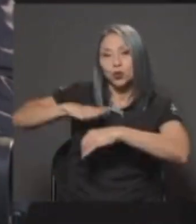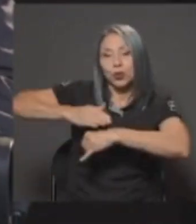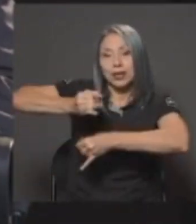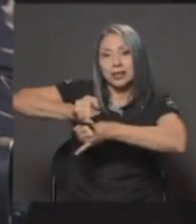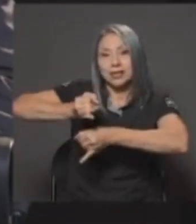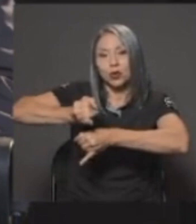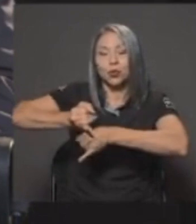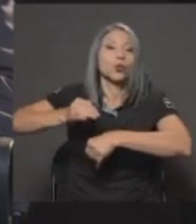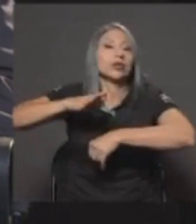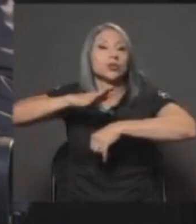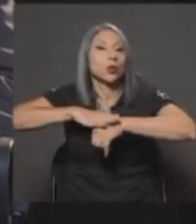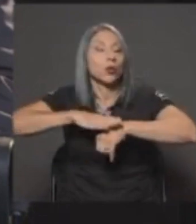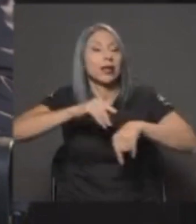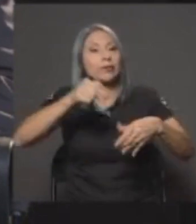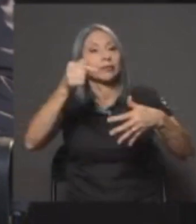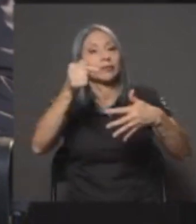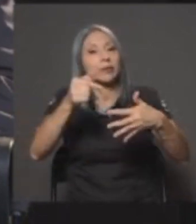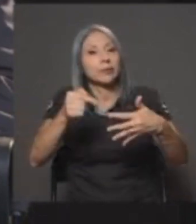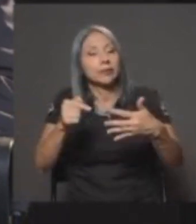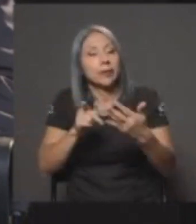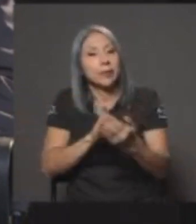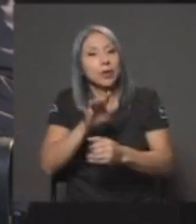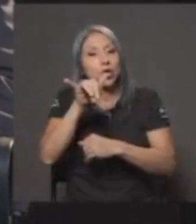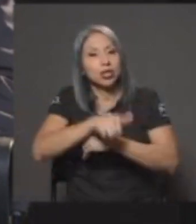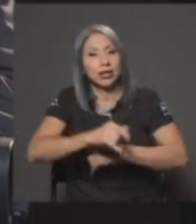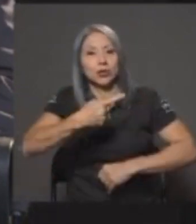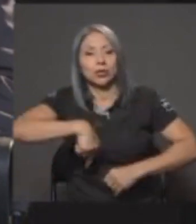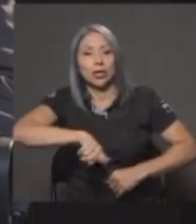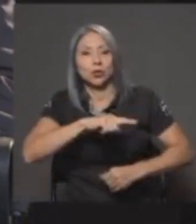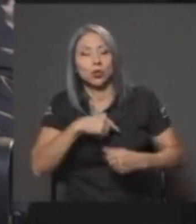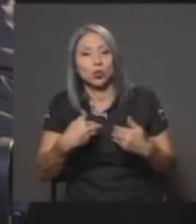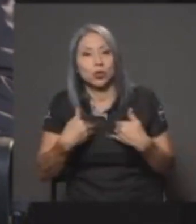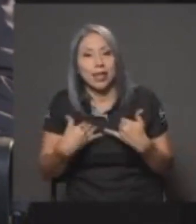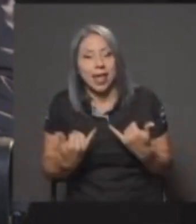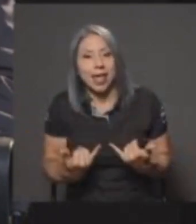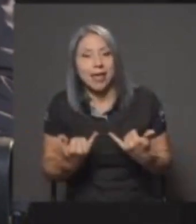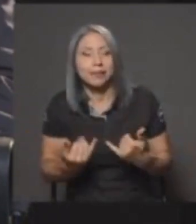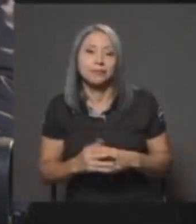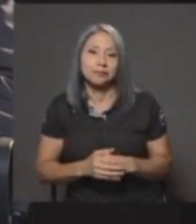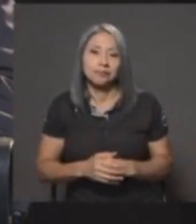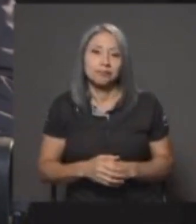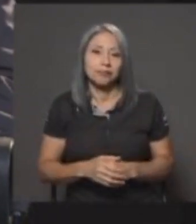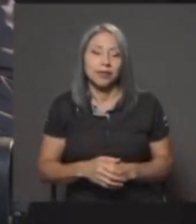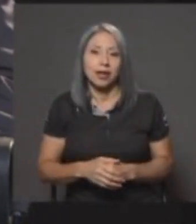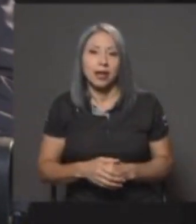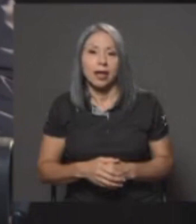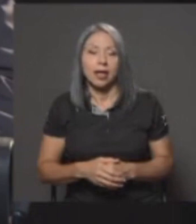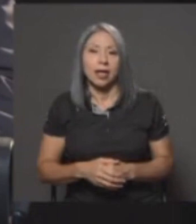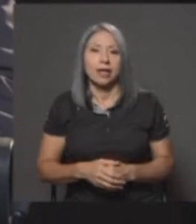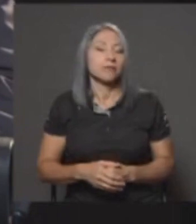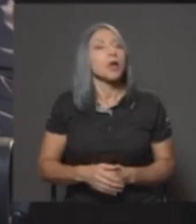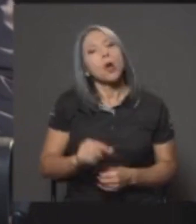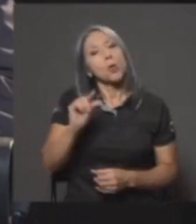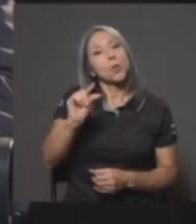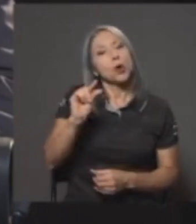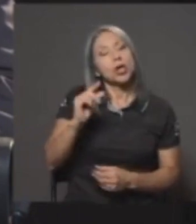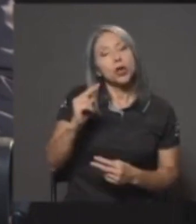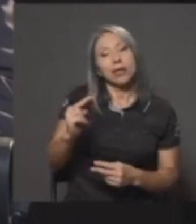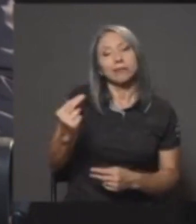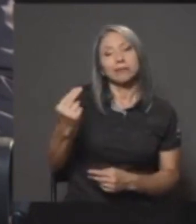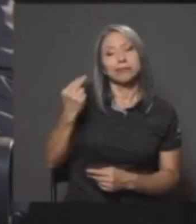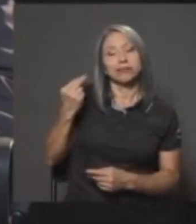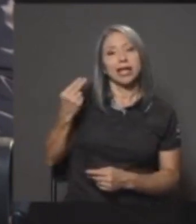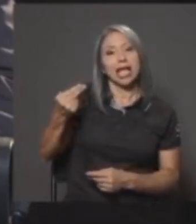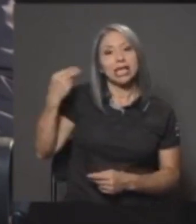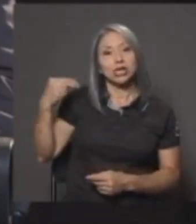y sobre los proyectos que manejamos. Tal vez, bueno, un poquito de historia sobre